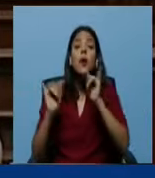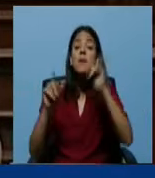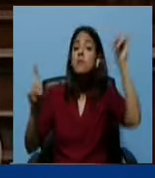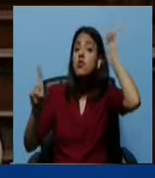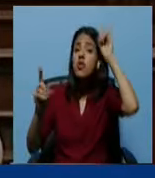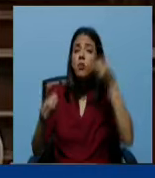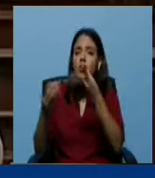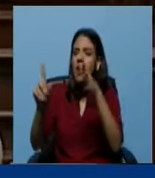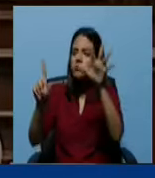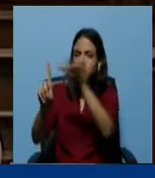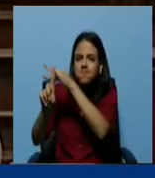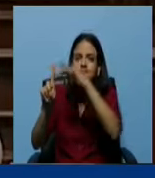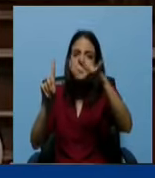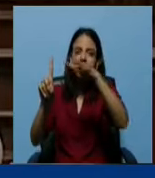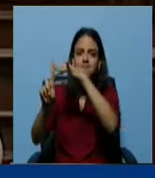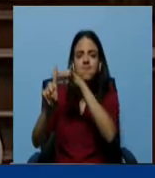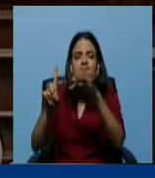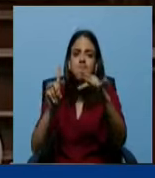demonio.